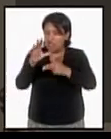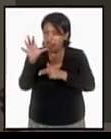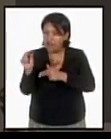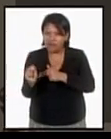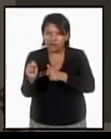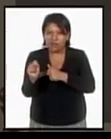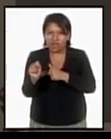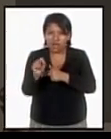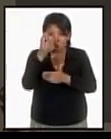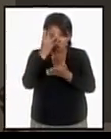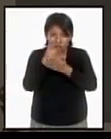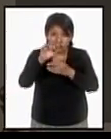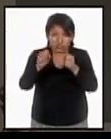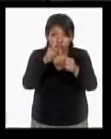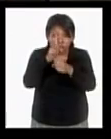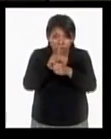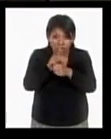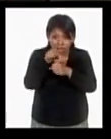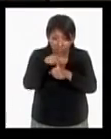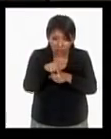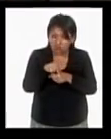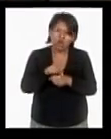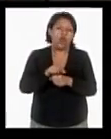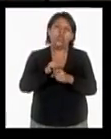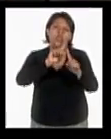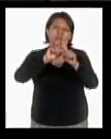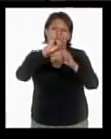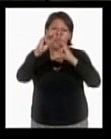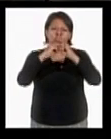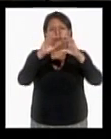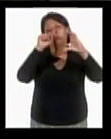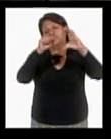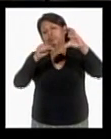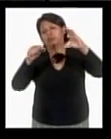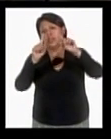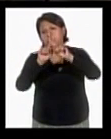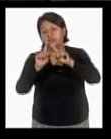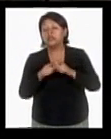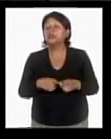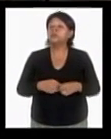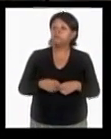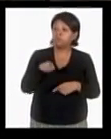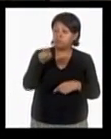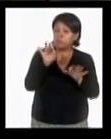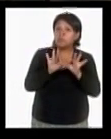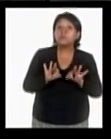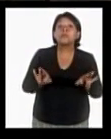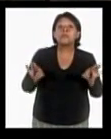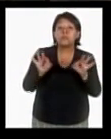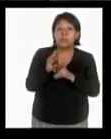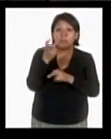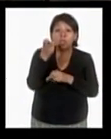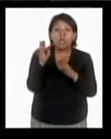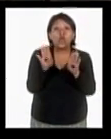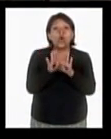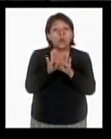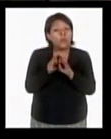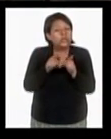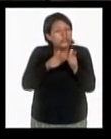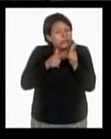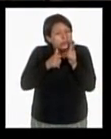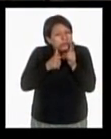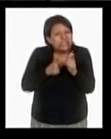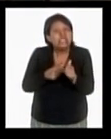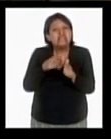sociedad, sino en sociedades de todo el mundo. Es determinante esto que dices, ¿no? Al final de cuentas eso, ¿no? Cómo ha prevalecido la